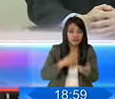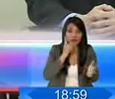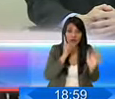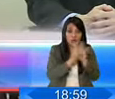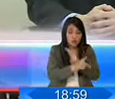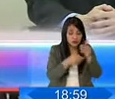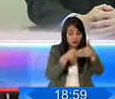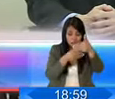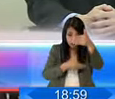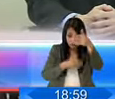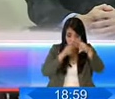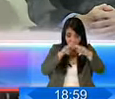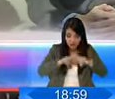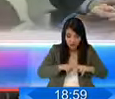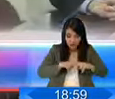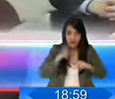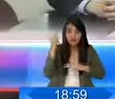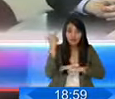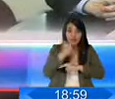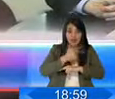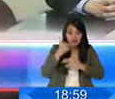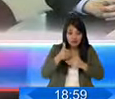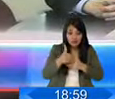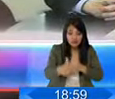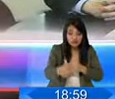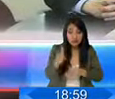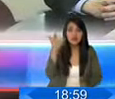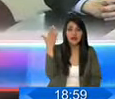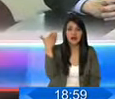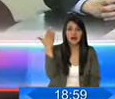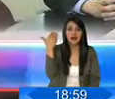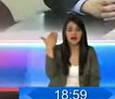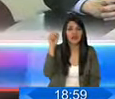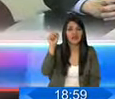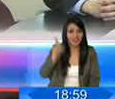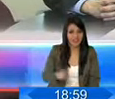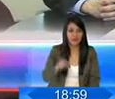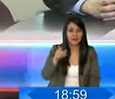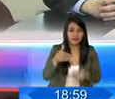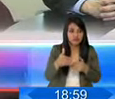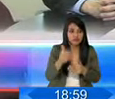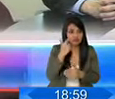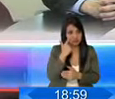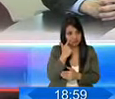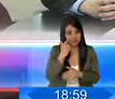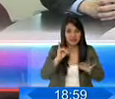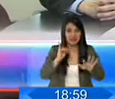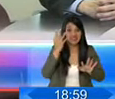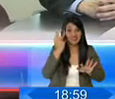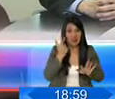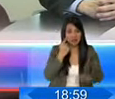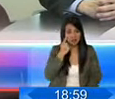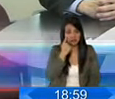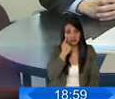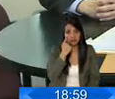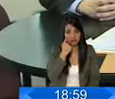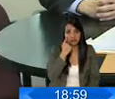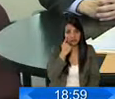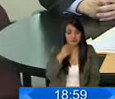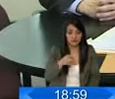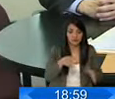E inmediatamente, 3 días después, el alcalde metropolitano, abriendo un periodo de prueba de 6 días, en el cual